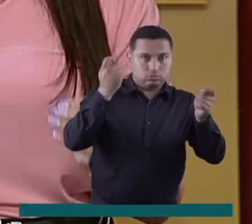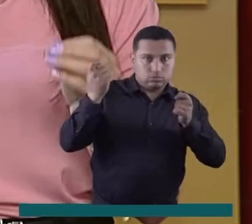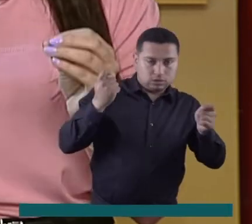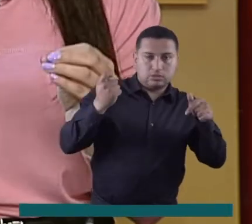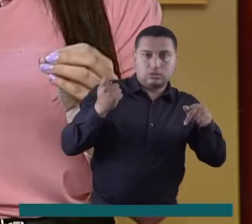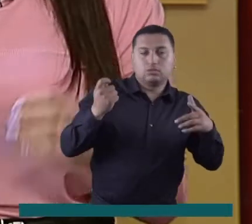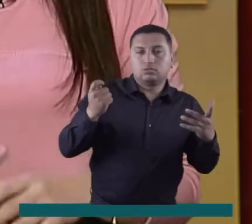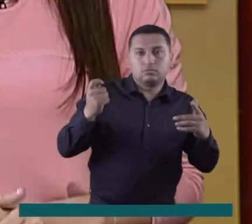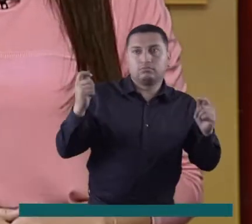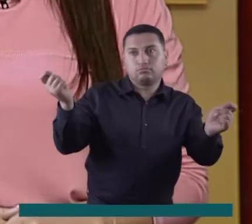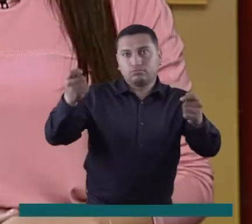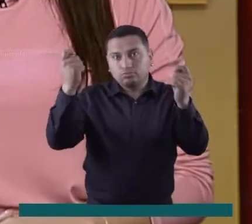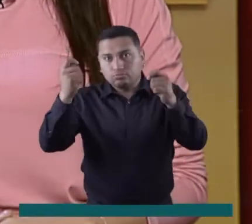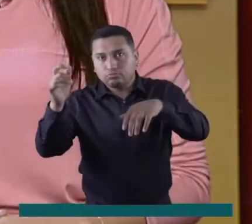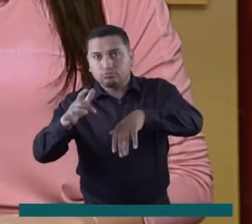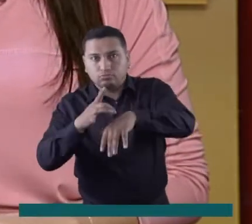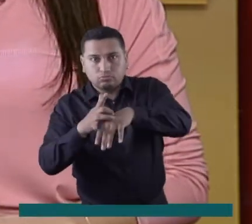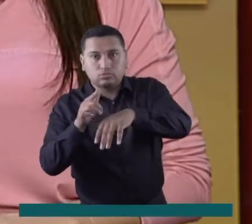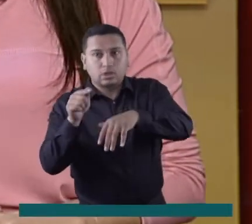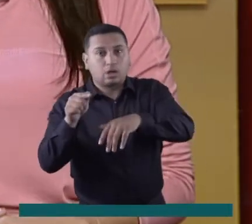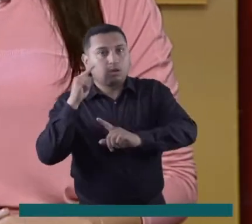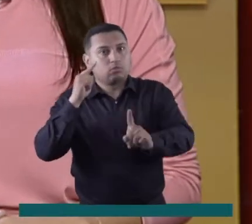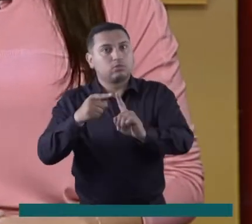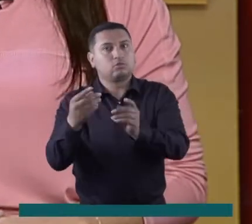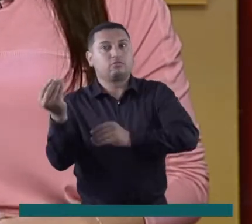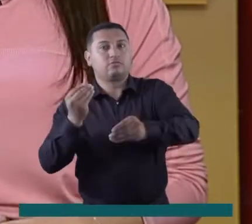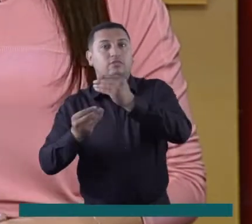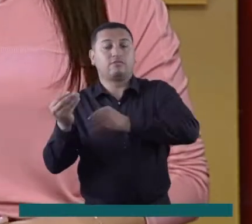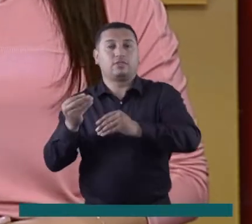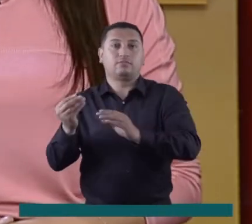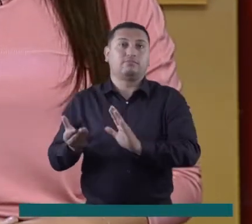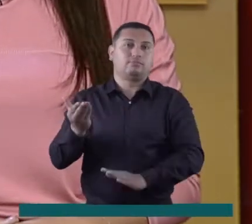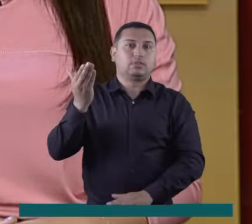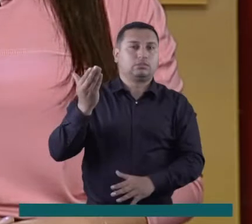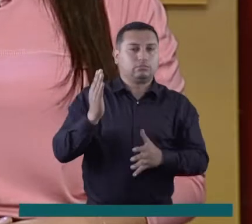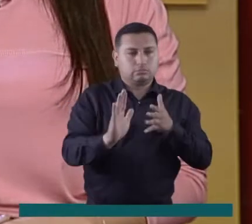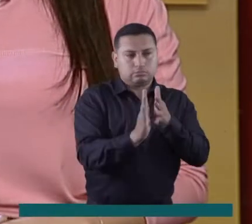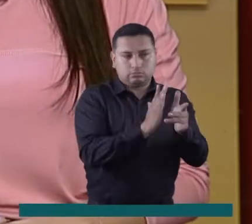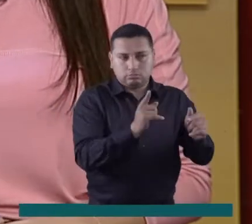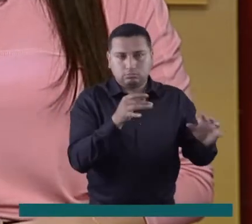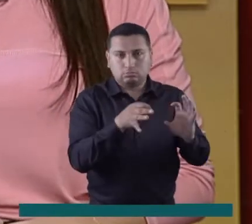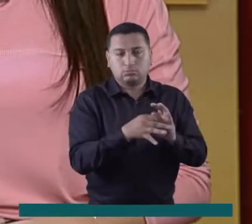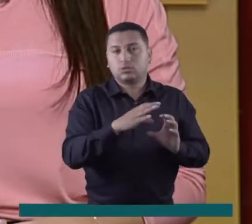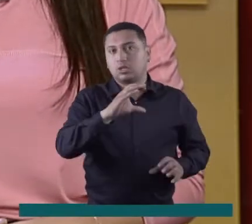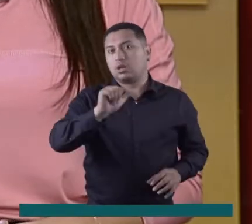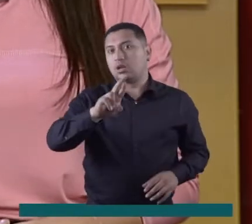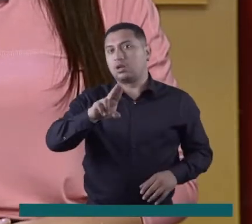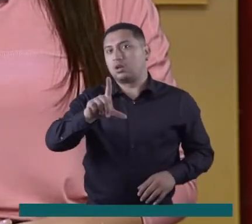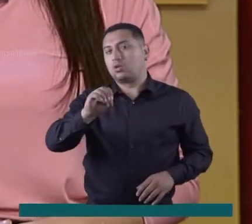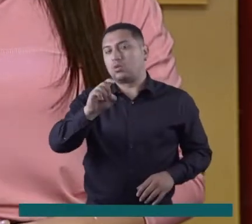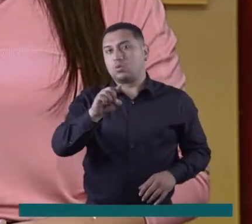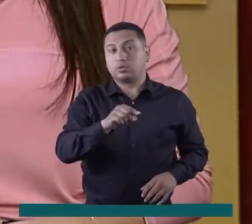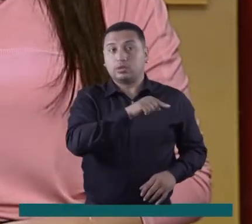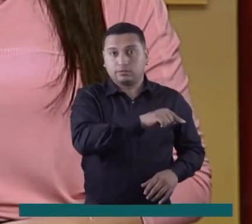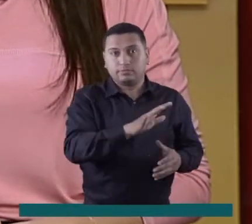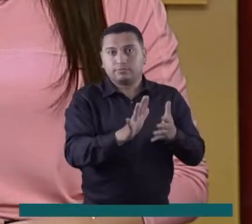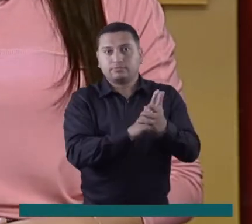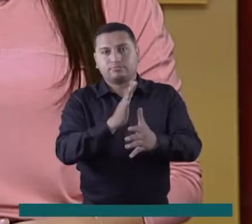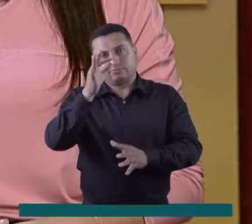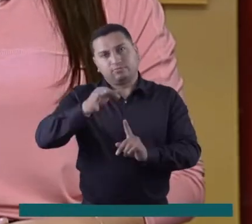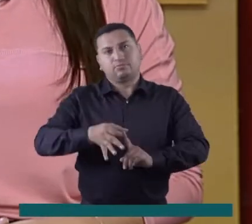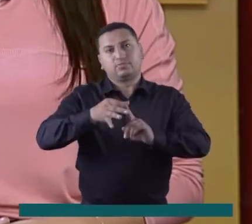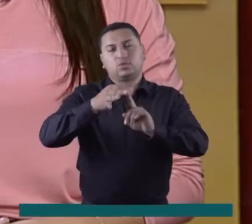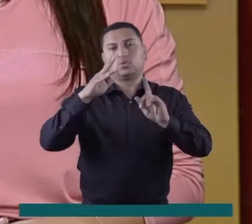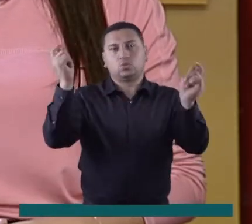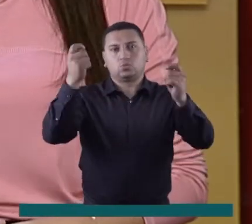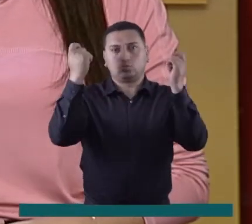cosas, que te lleven a ver un flujo de ventas más elevado. Para ampliar esta información, nos acompaña Carlos Andrés Arango, especialista en